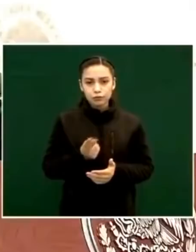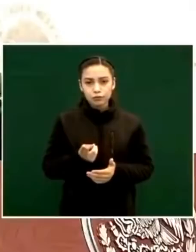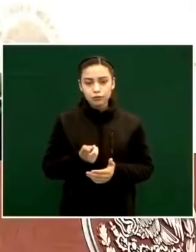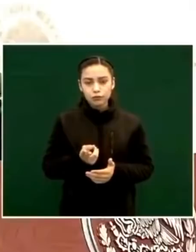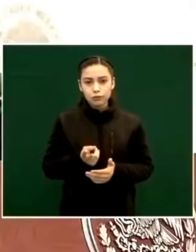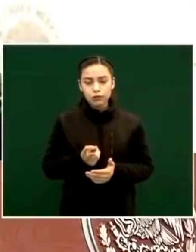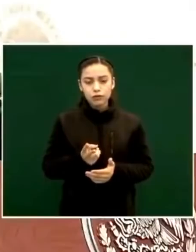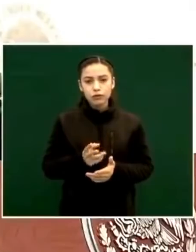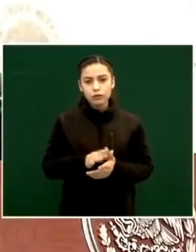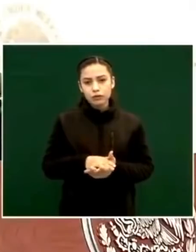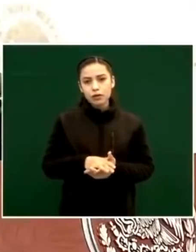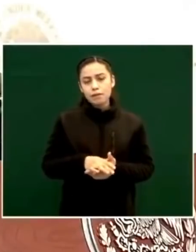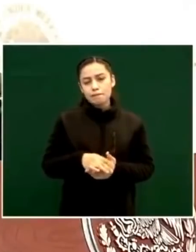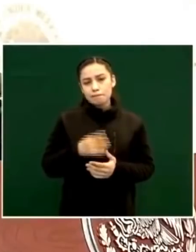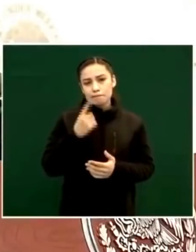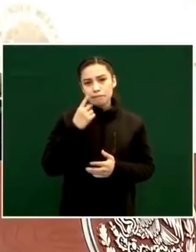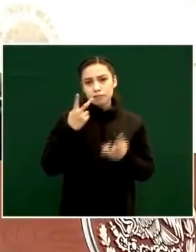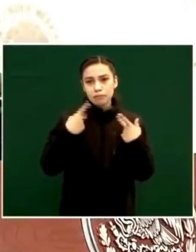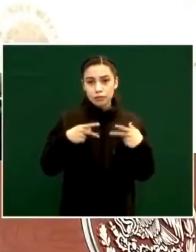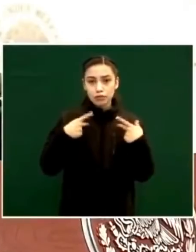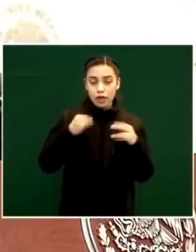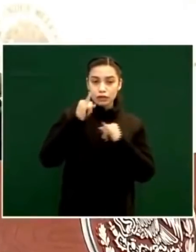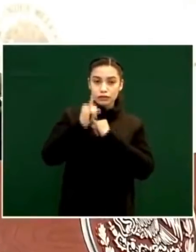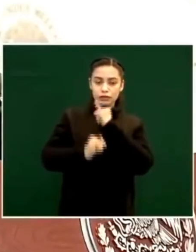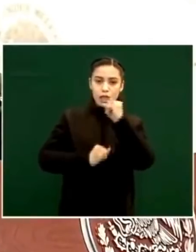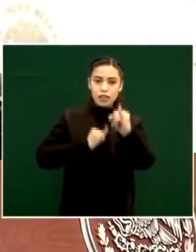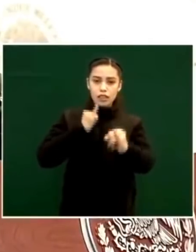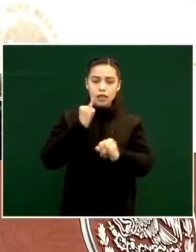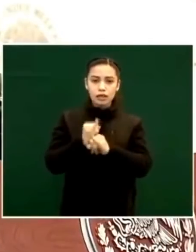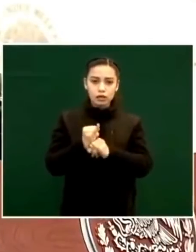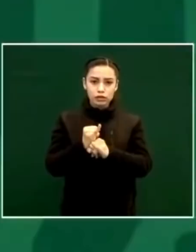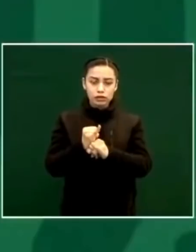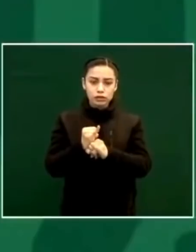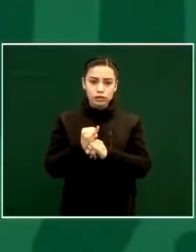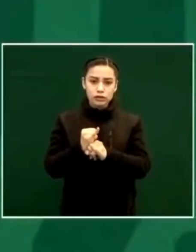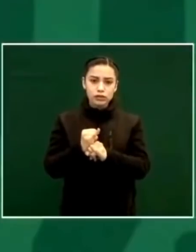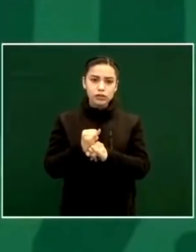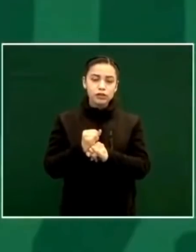Dicen los internacionalistas conservadores,